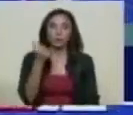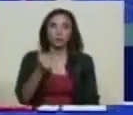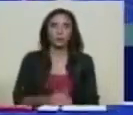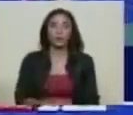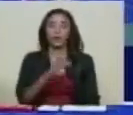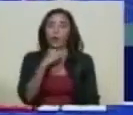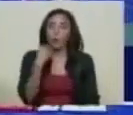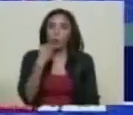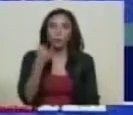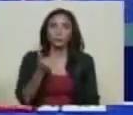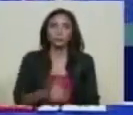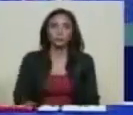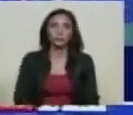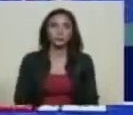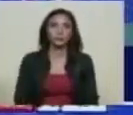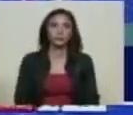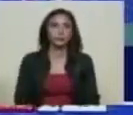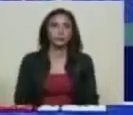chamito.